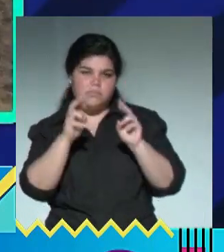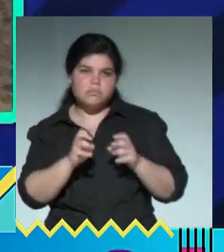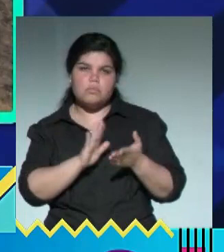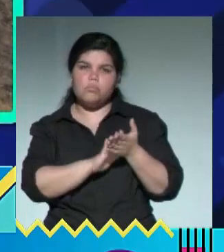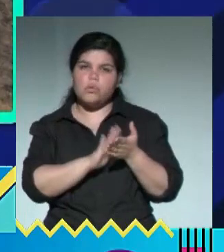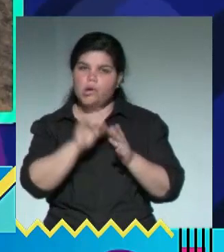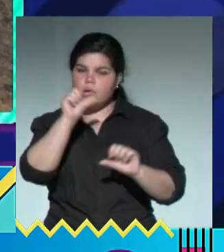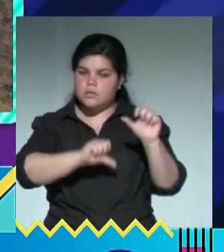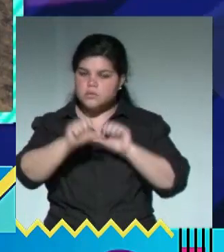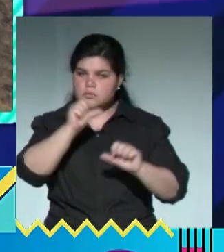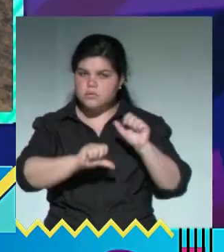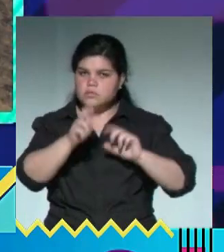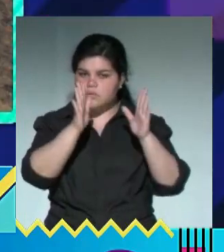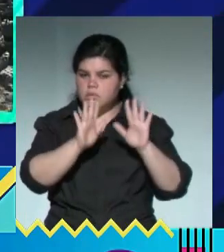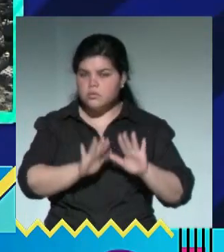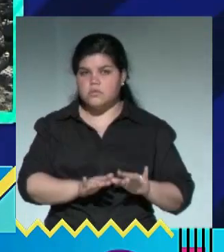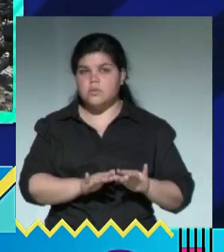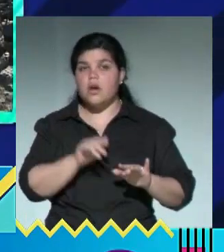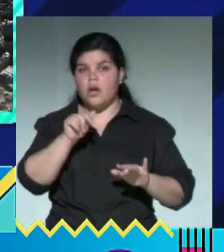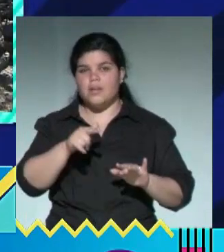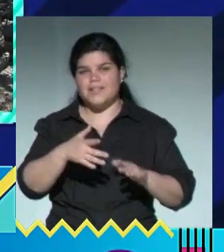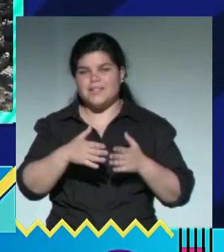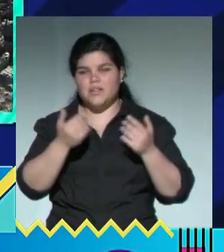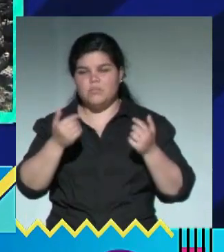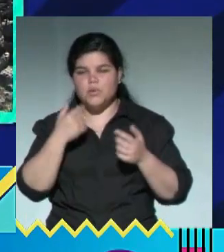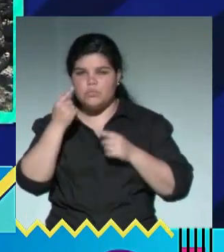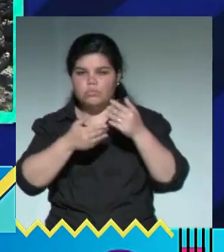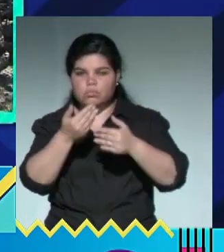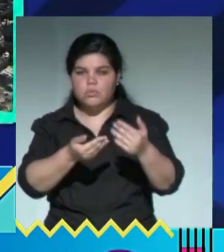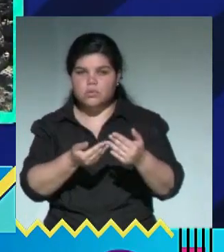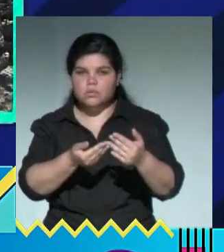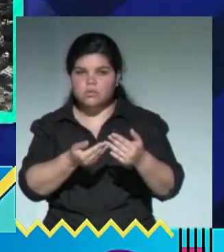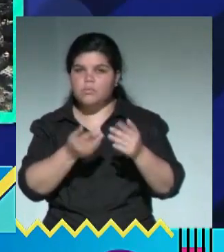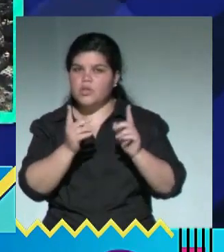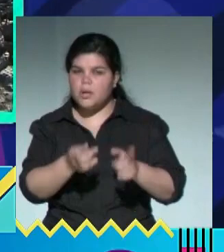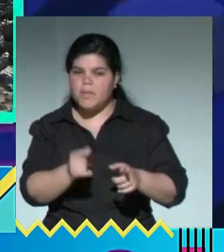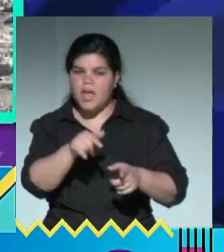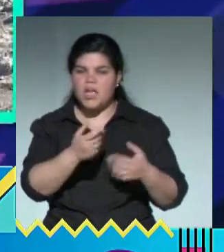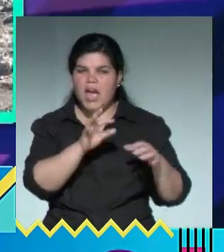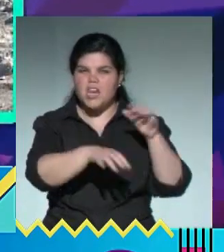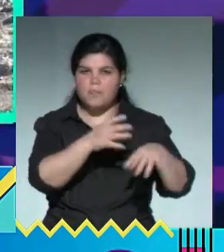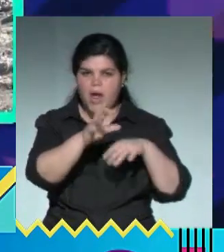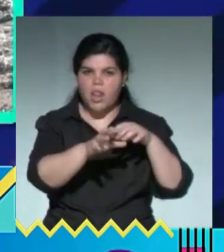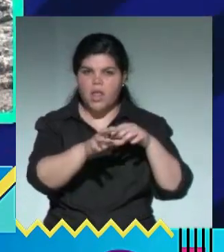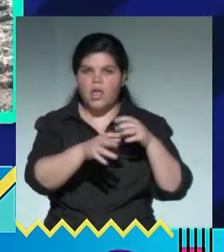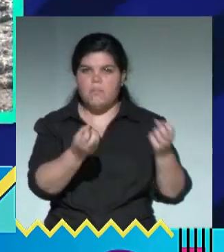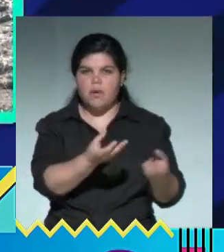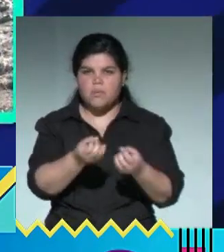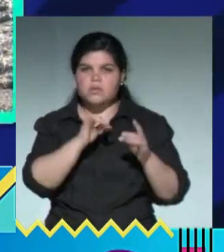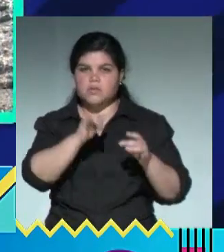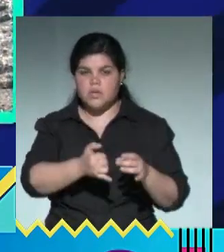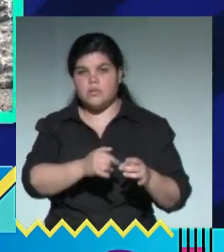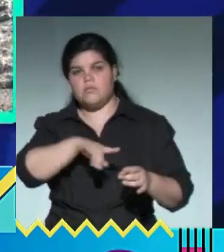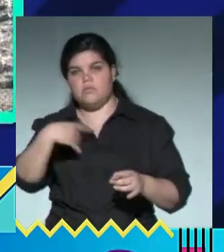puede identificarlo o imaginarlo rápidamente, hay que decir que hay un riesgo más y que está vinculado al riesgo del lavado de los suelos. Claro.